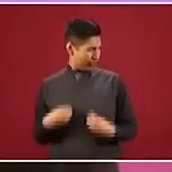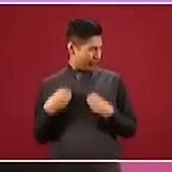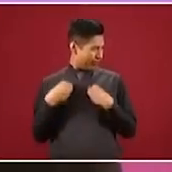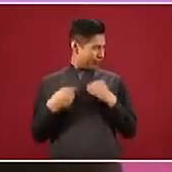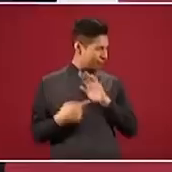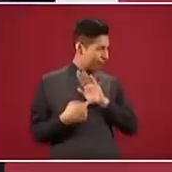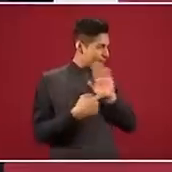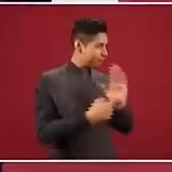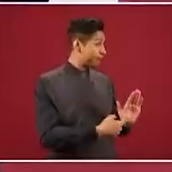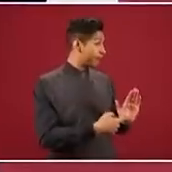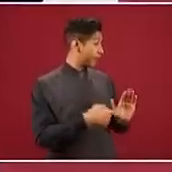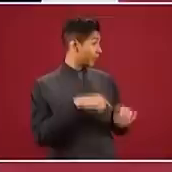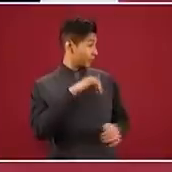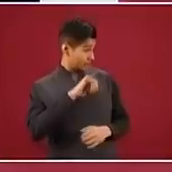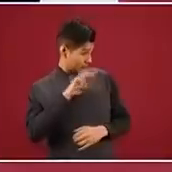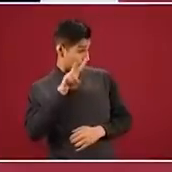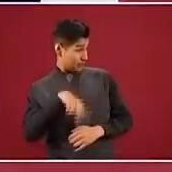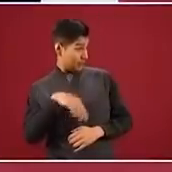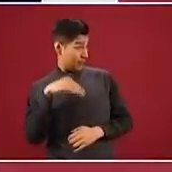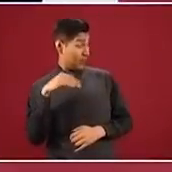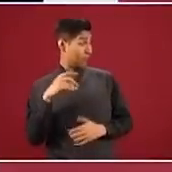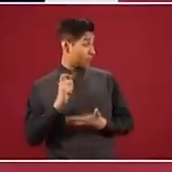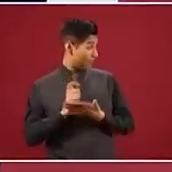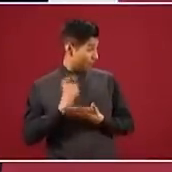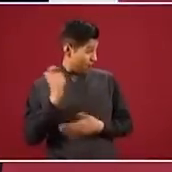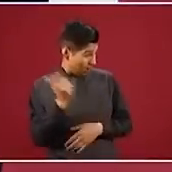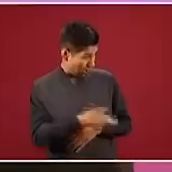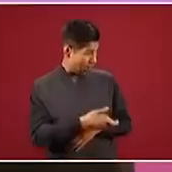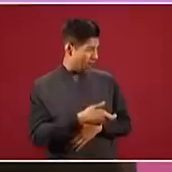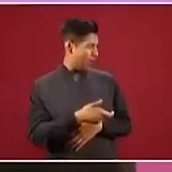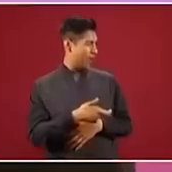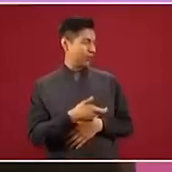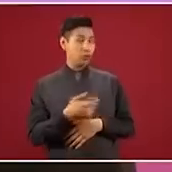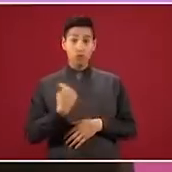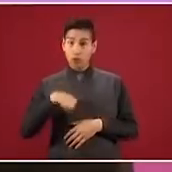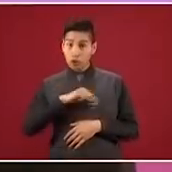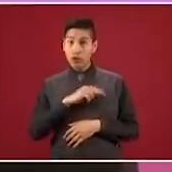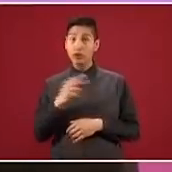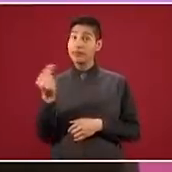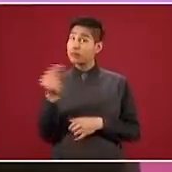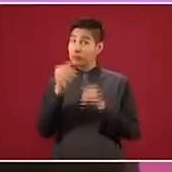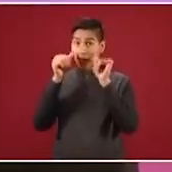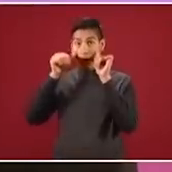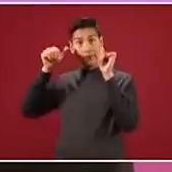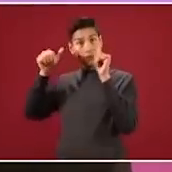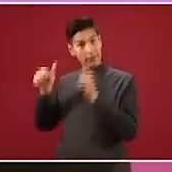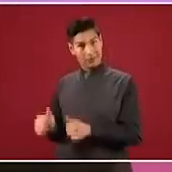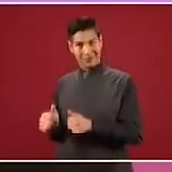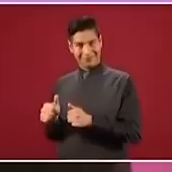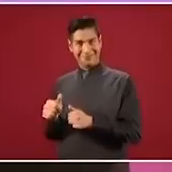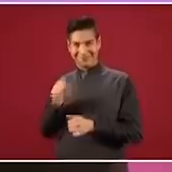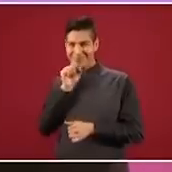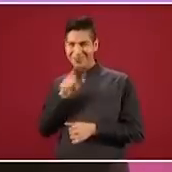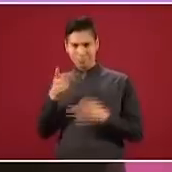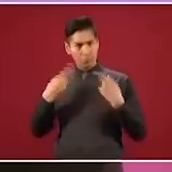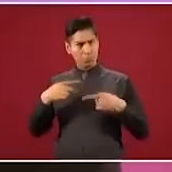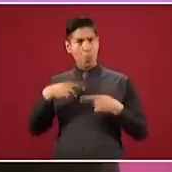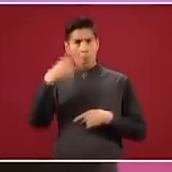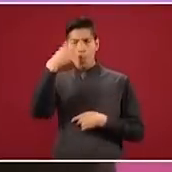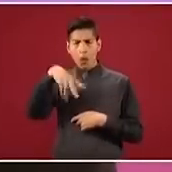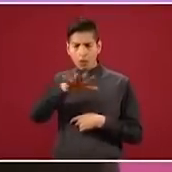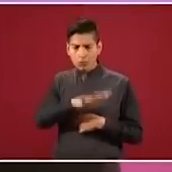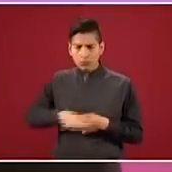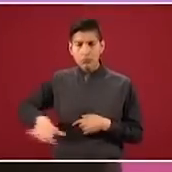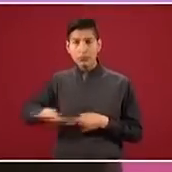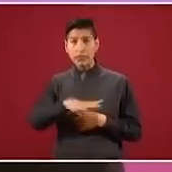pueden cobrar o se pueden negar los servicios. Queremos saberlo de manera directa, que la ciudadanía sepa, que el pueblo sepa que tiene un